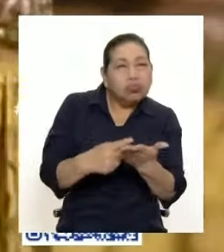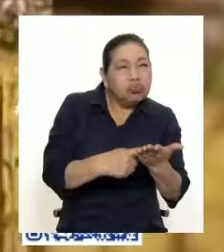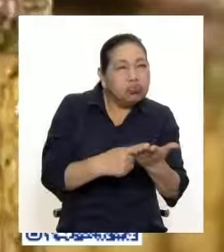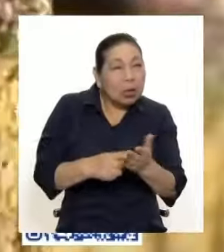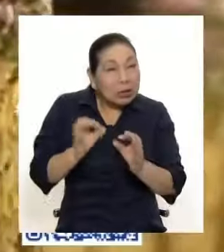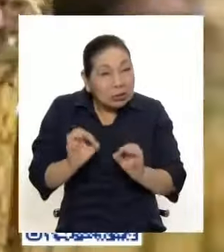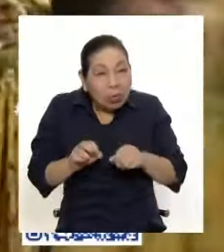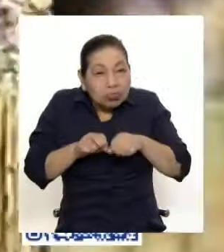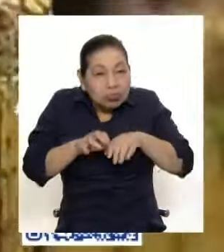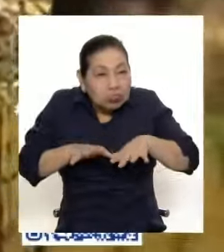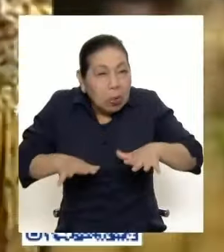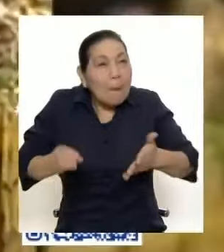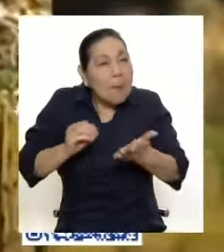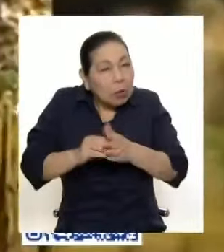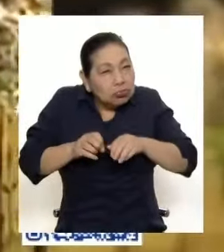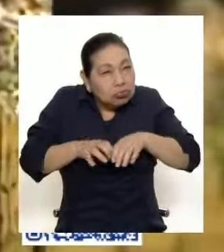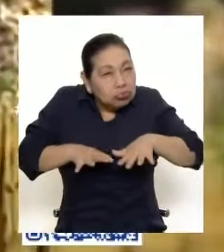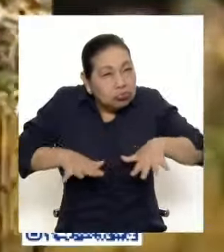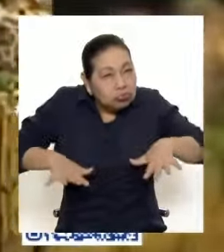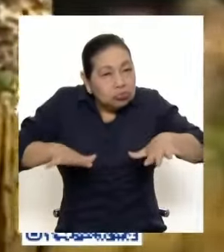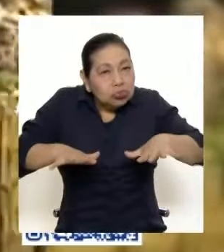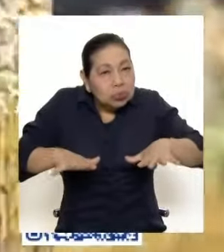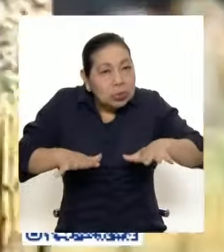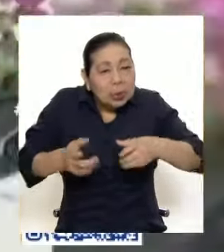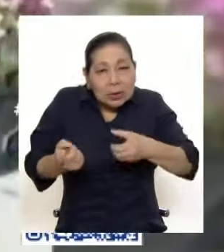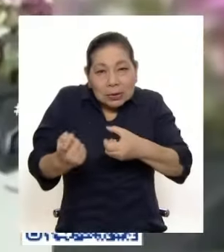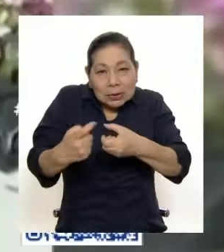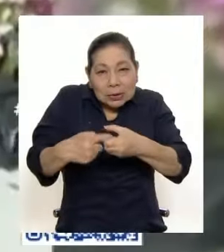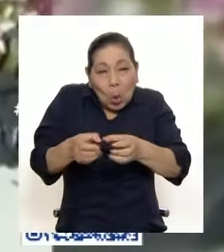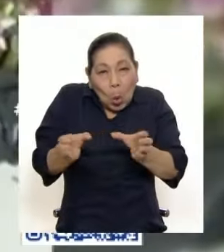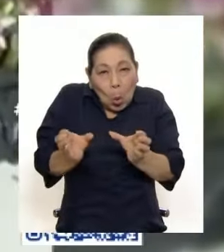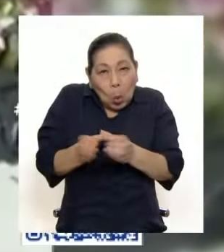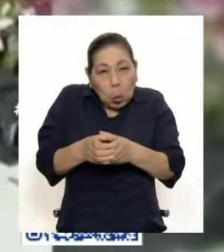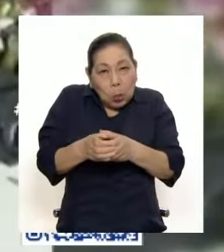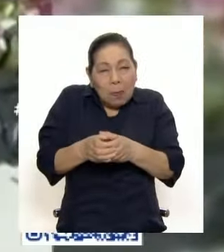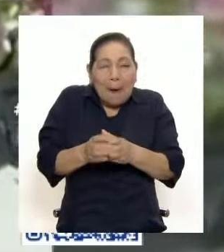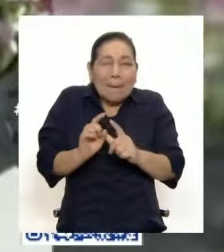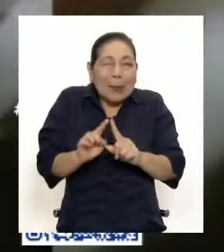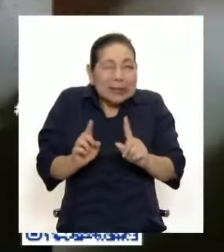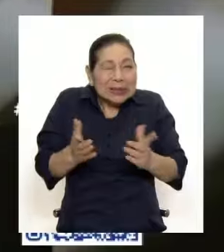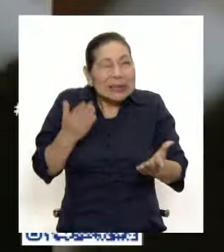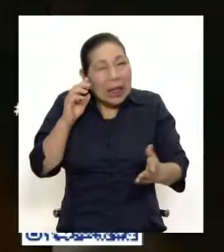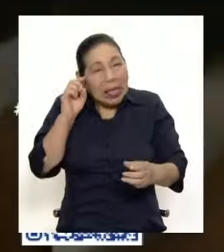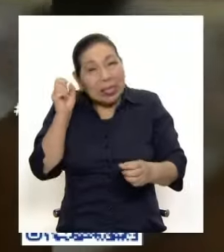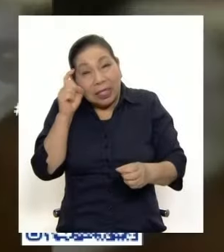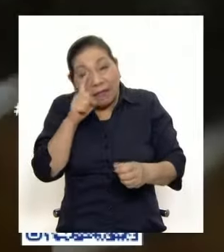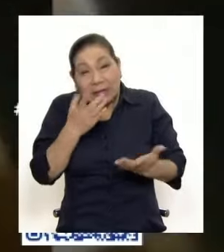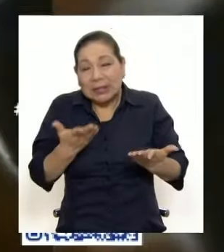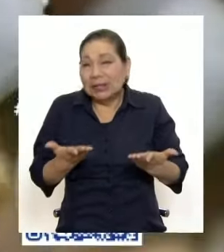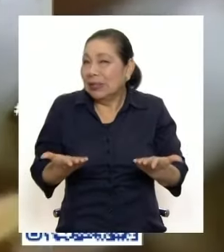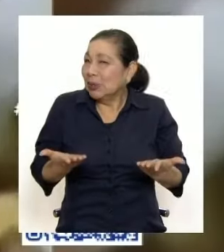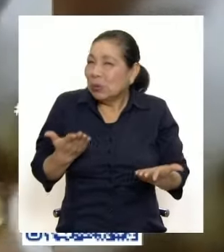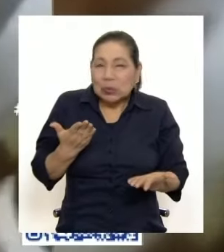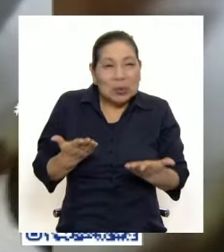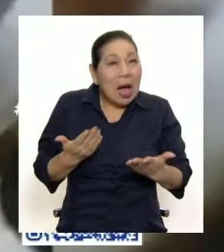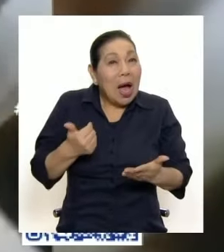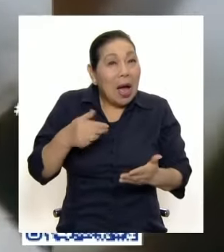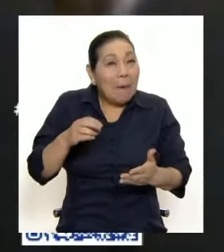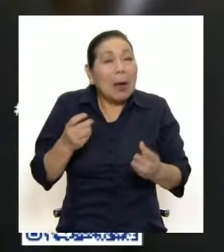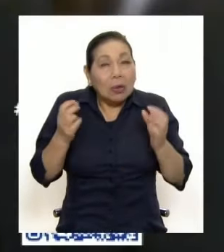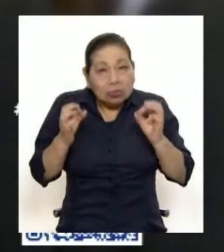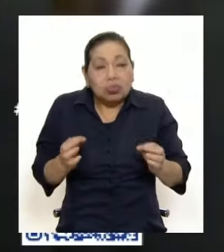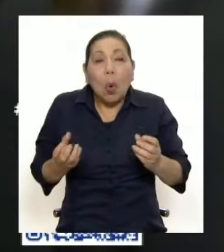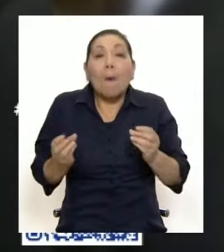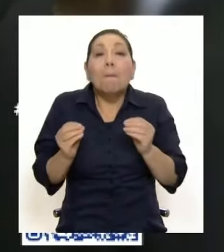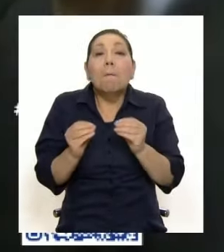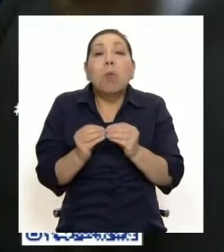si expandir más la la composición del del foro había una situación compleja Porque como hemos dicho en apec las decisiones